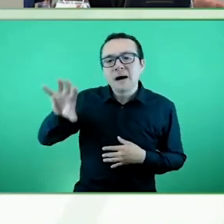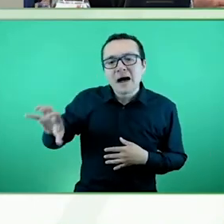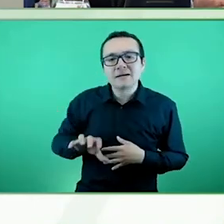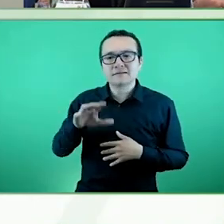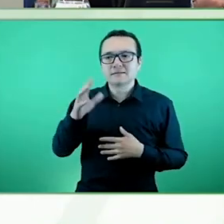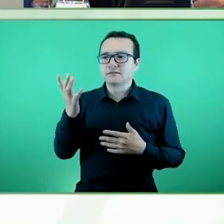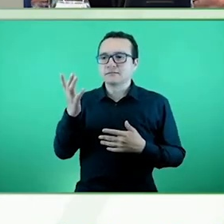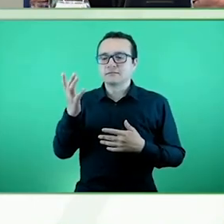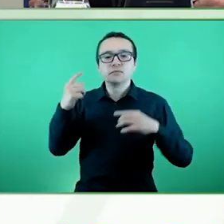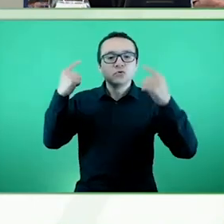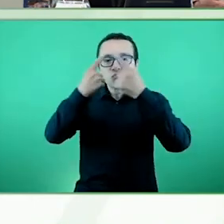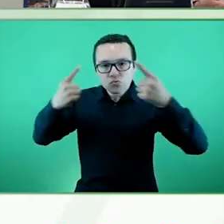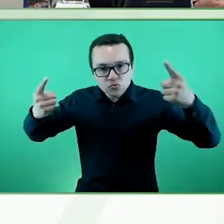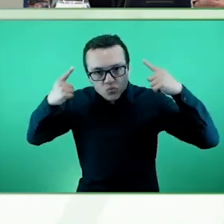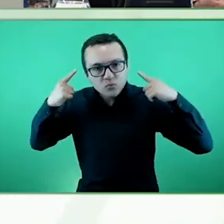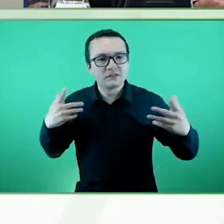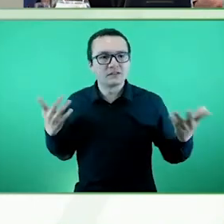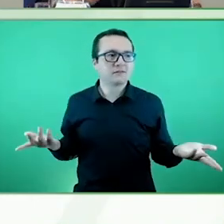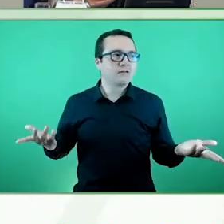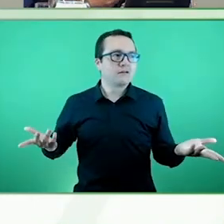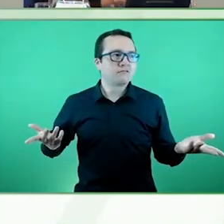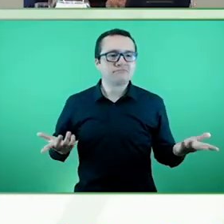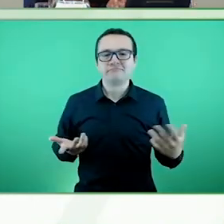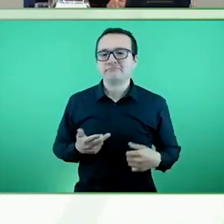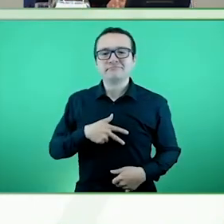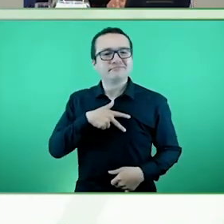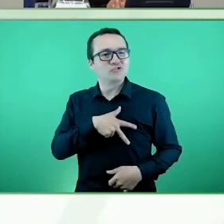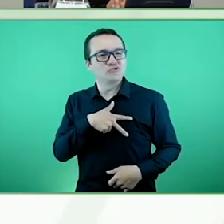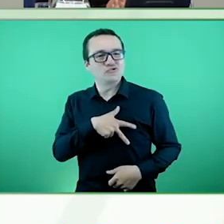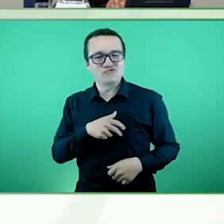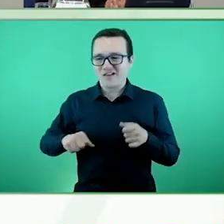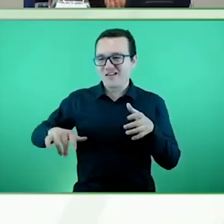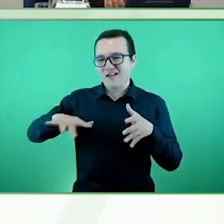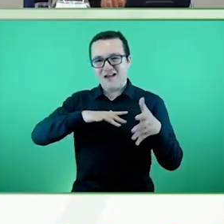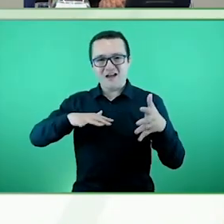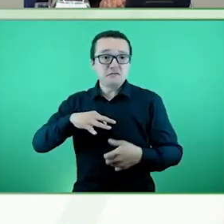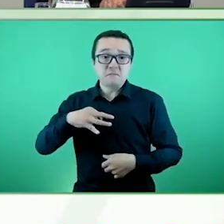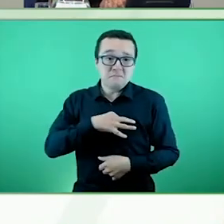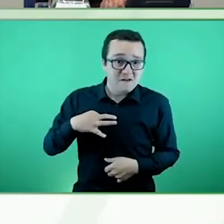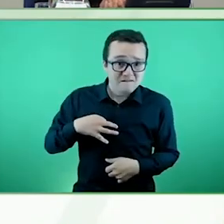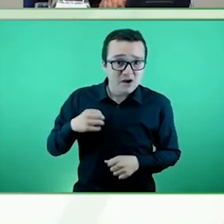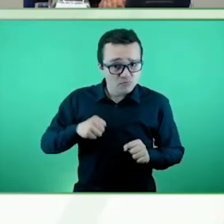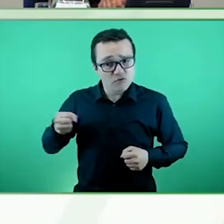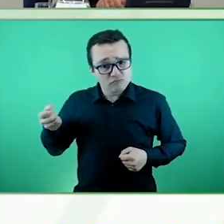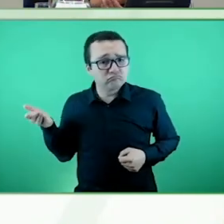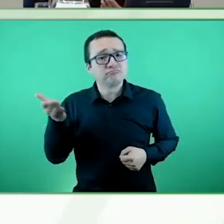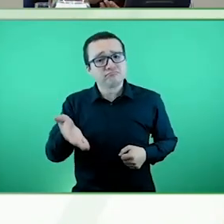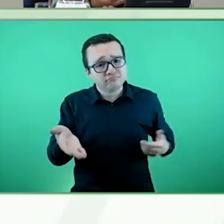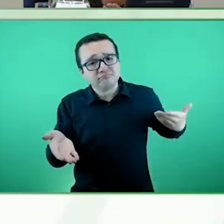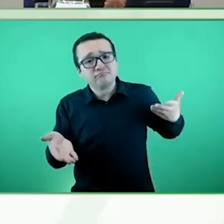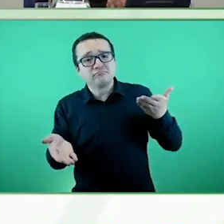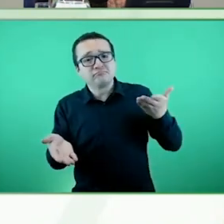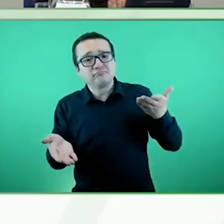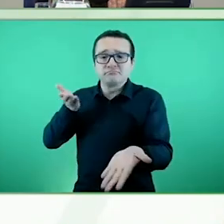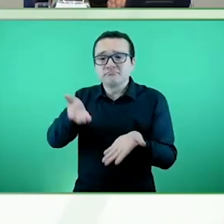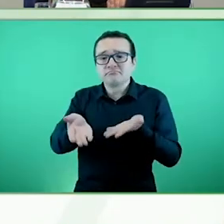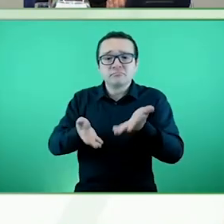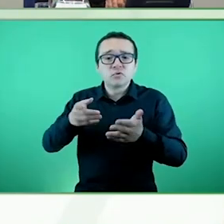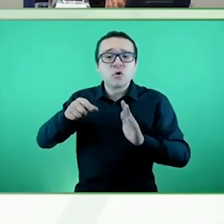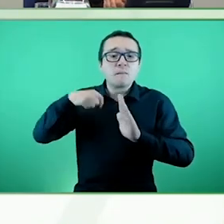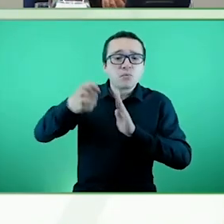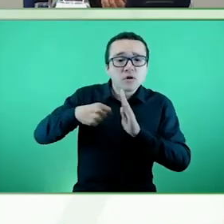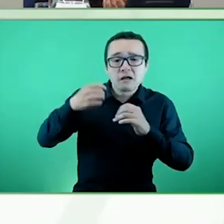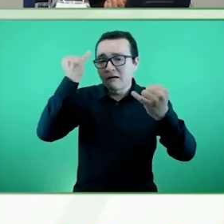entidades de la sociedad civil, el sector privado, puedan presentar sus proyectos e iniciativas en materia de inclusión digital. Y este año